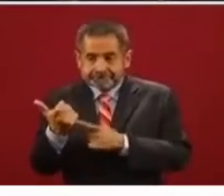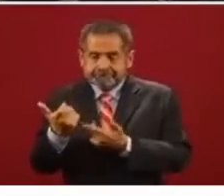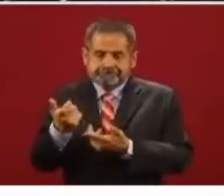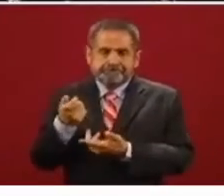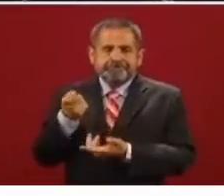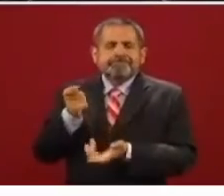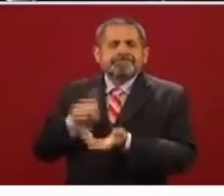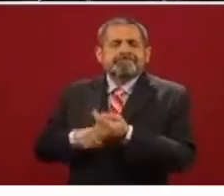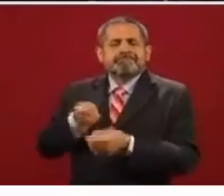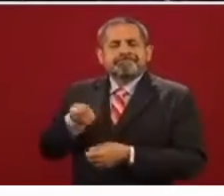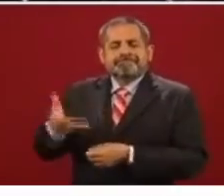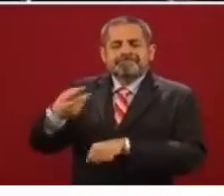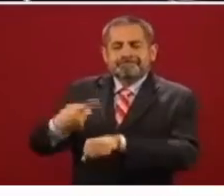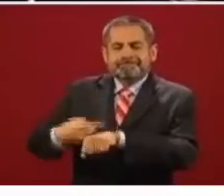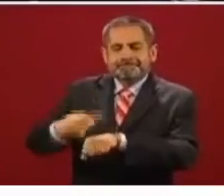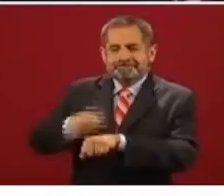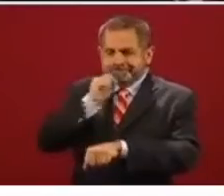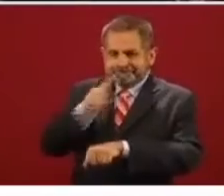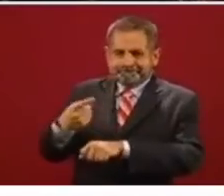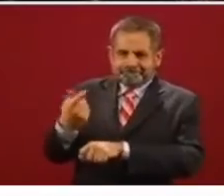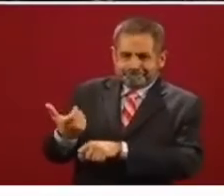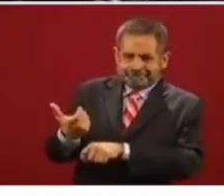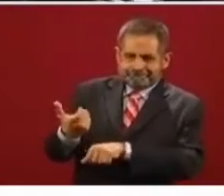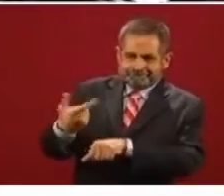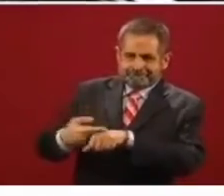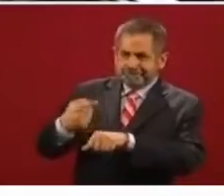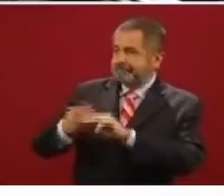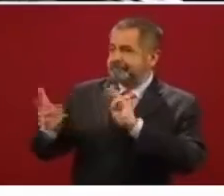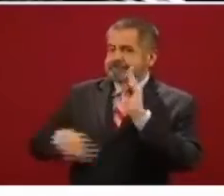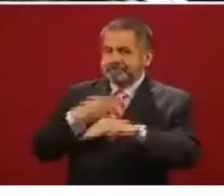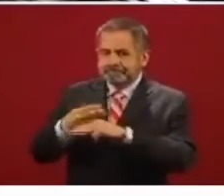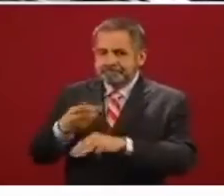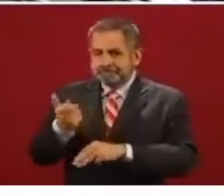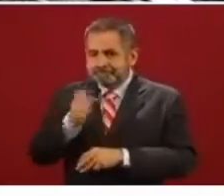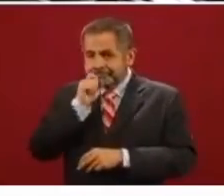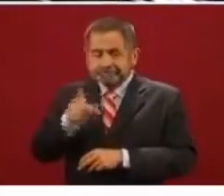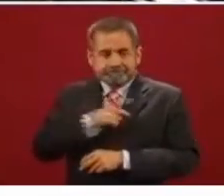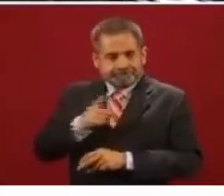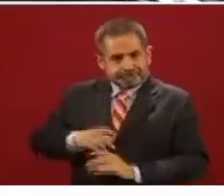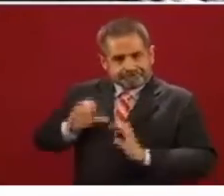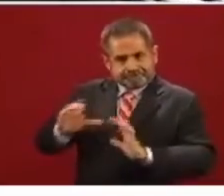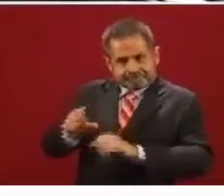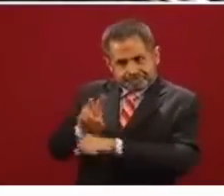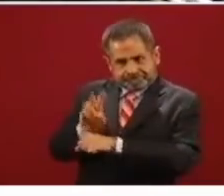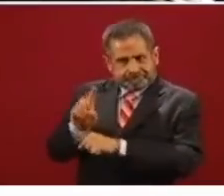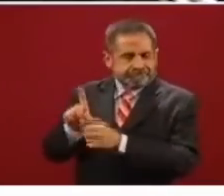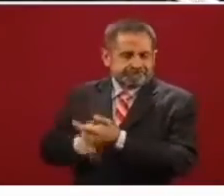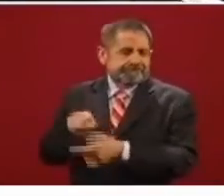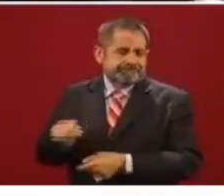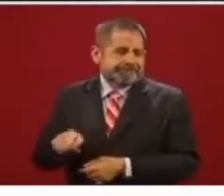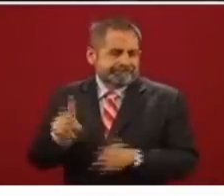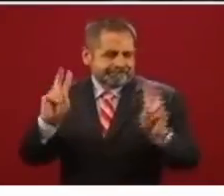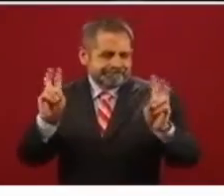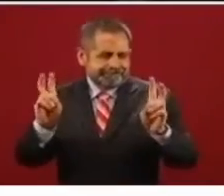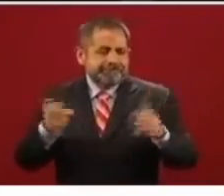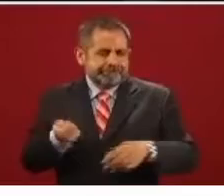enferma a nivel global y que tenemos que también cuidar eso. Entonces,